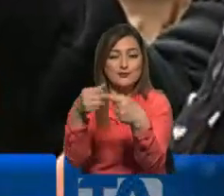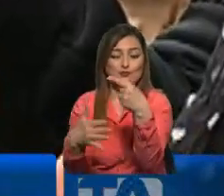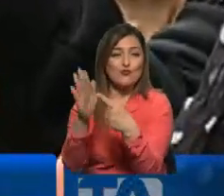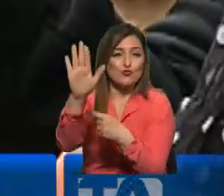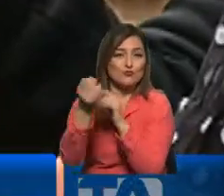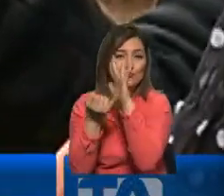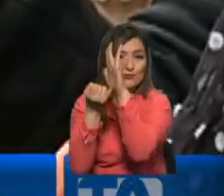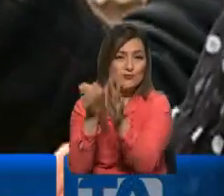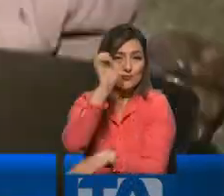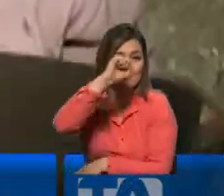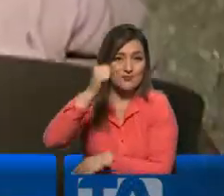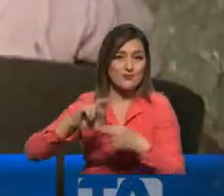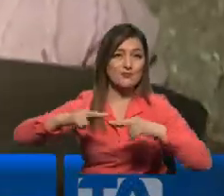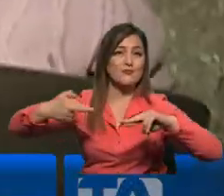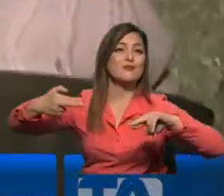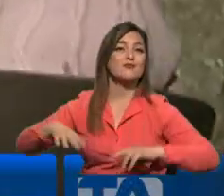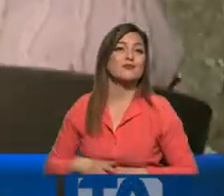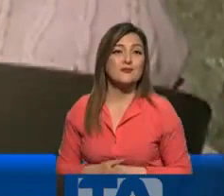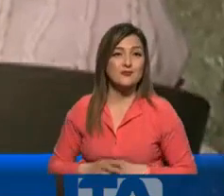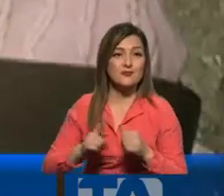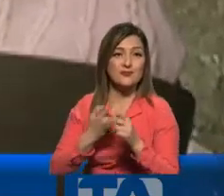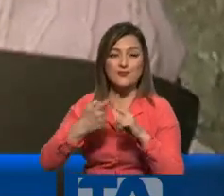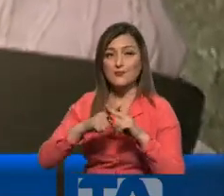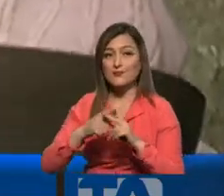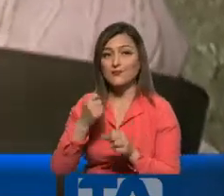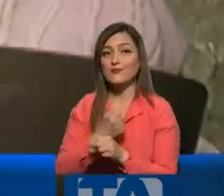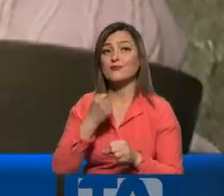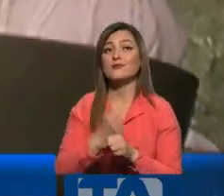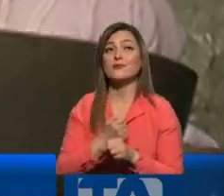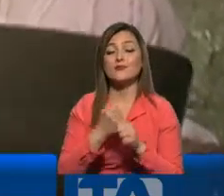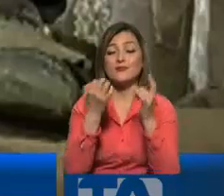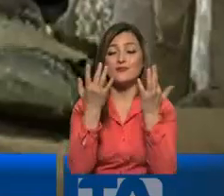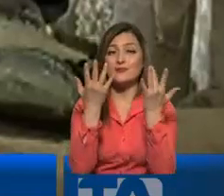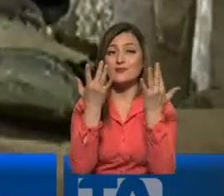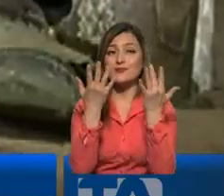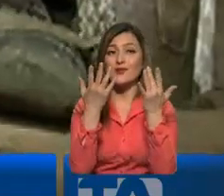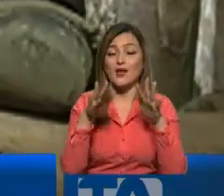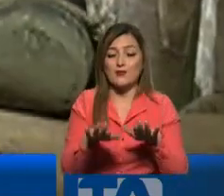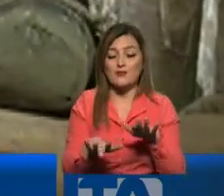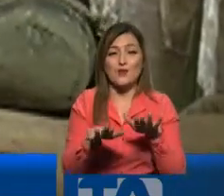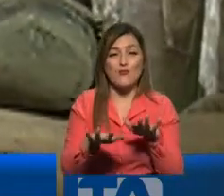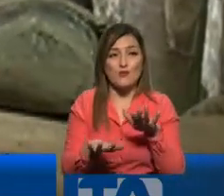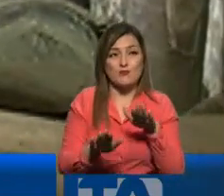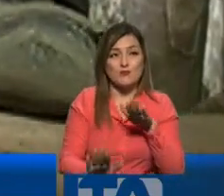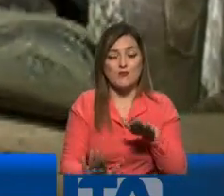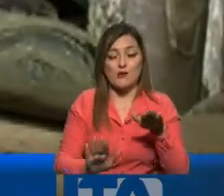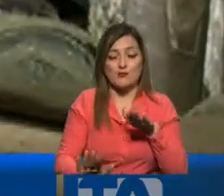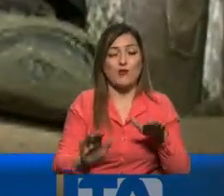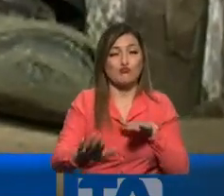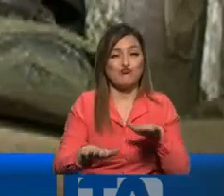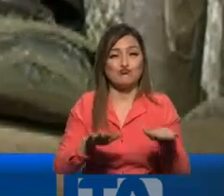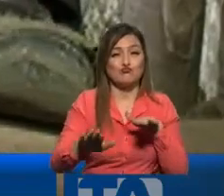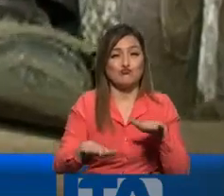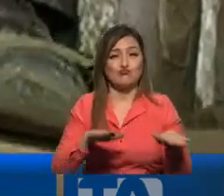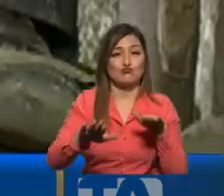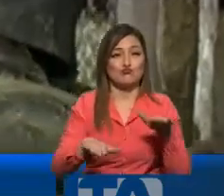de la sierra de toda la región. La principal herramienta para su elaboración son sus manos y sus pies, pues mientras moldean el utensilio, el